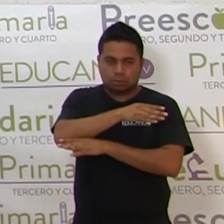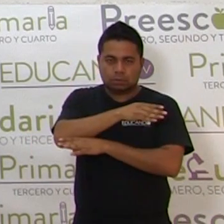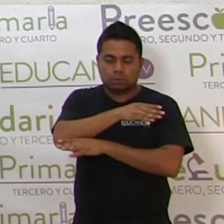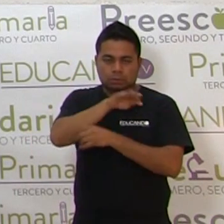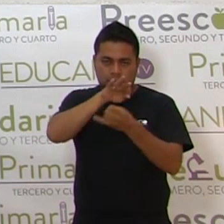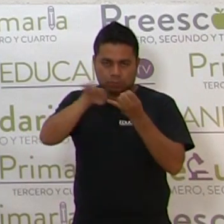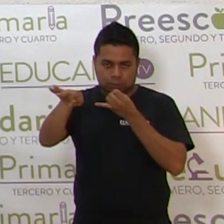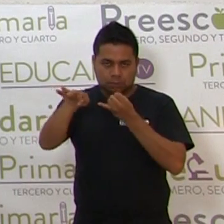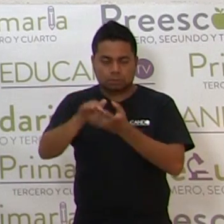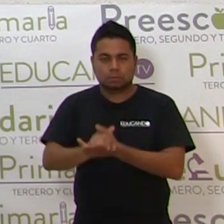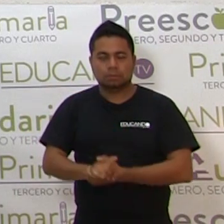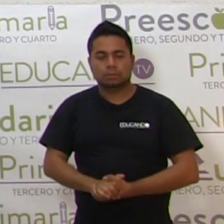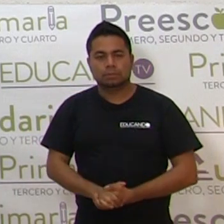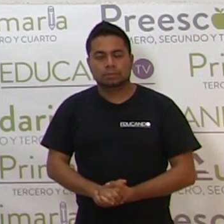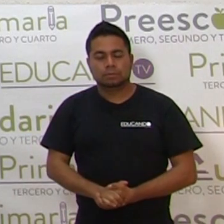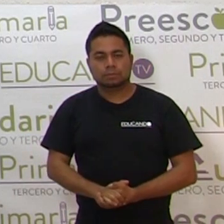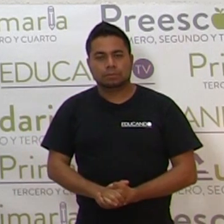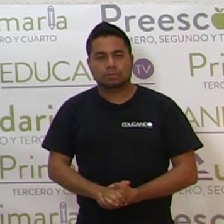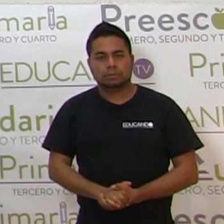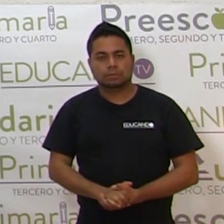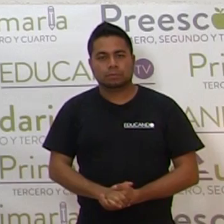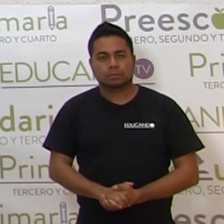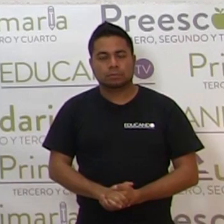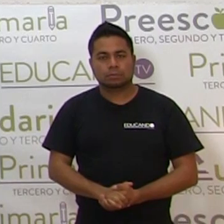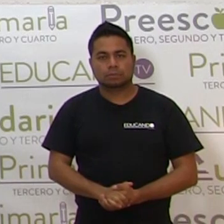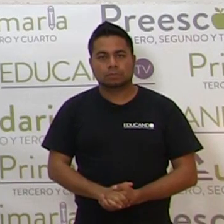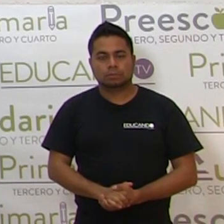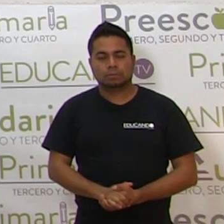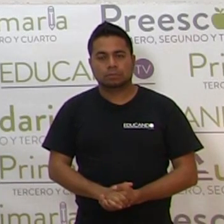antepenúltimo. Bien,